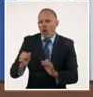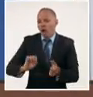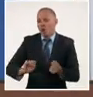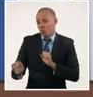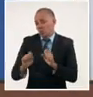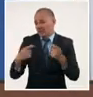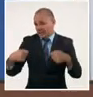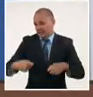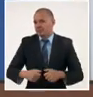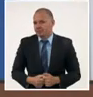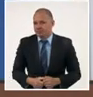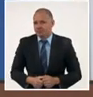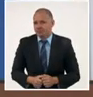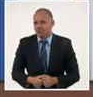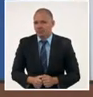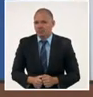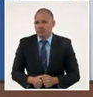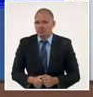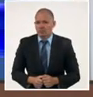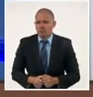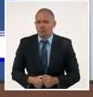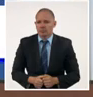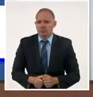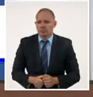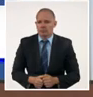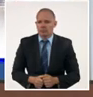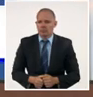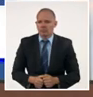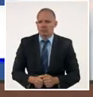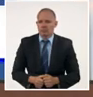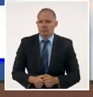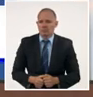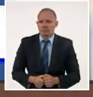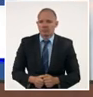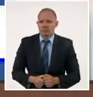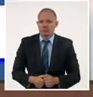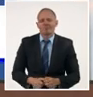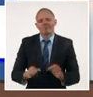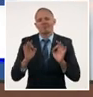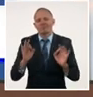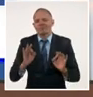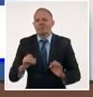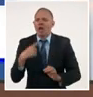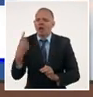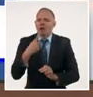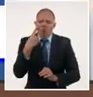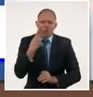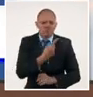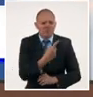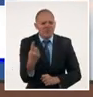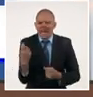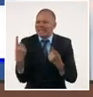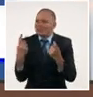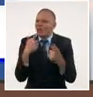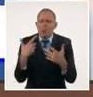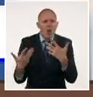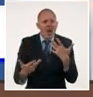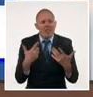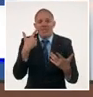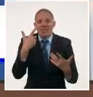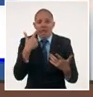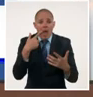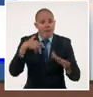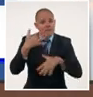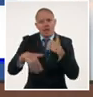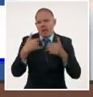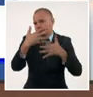recursos. Cuando definimos las prioridades, tenemos que definir cómo resolverla o cómo atenderla. Y en ello tiene que